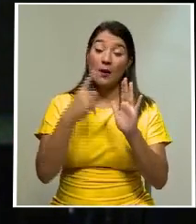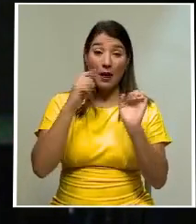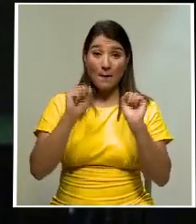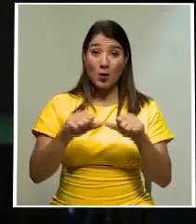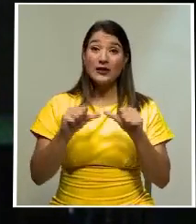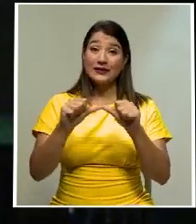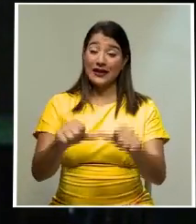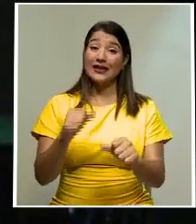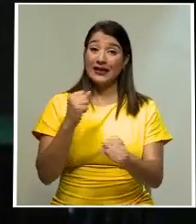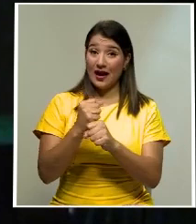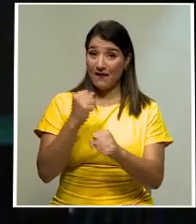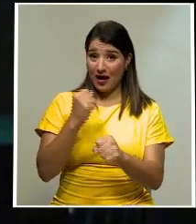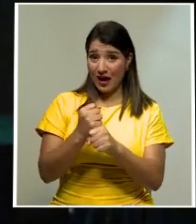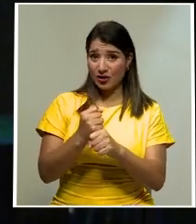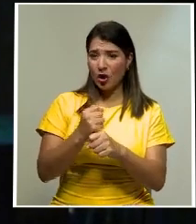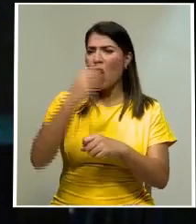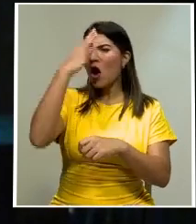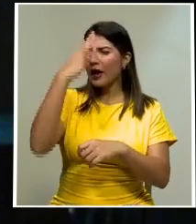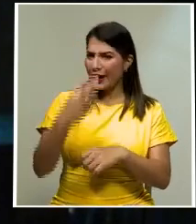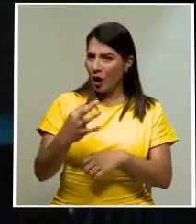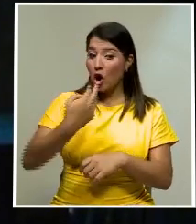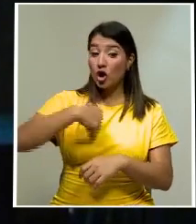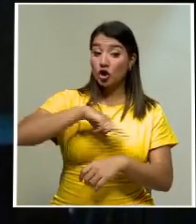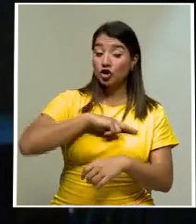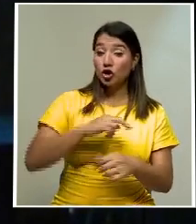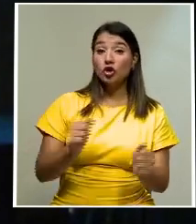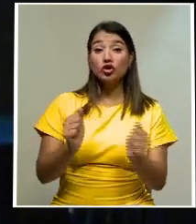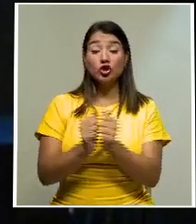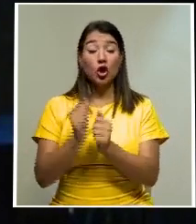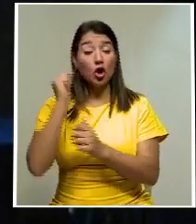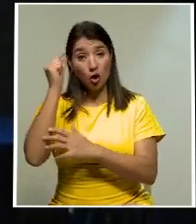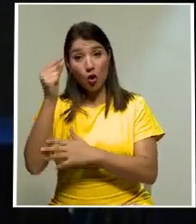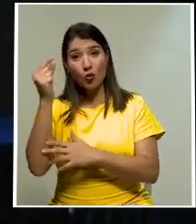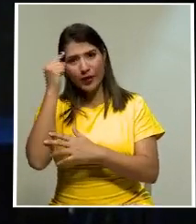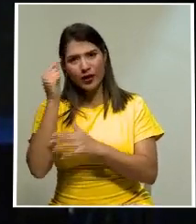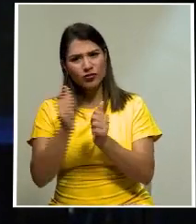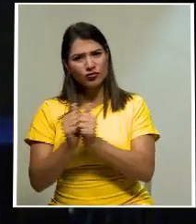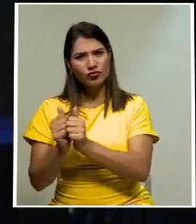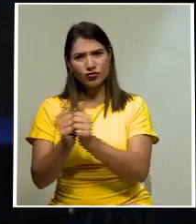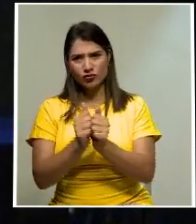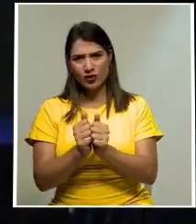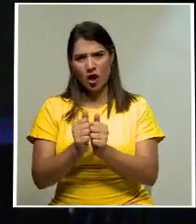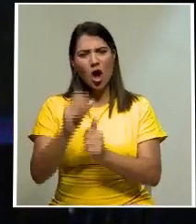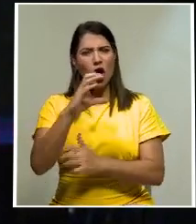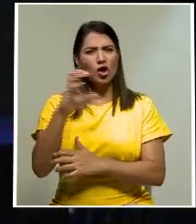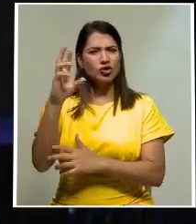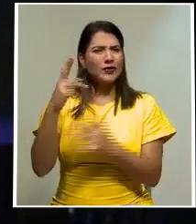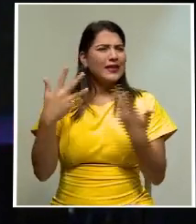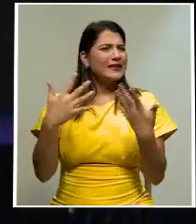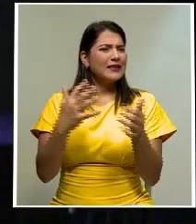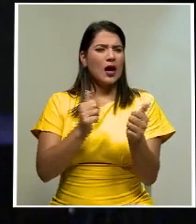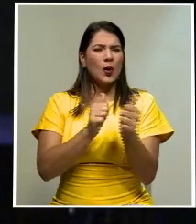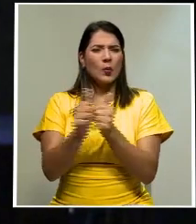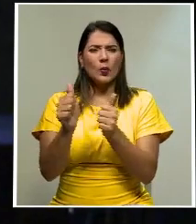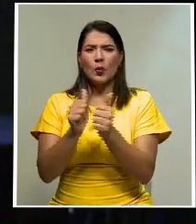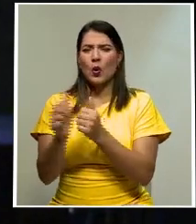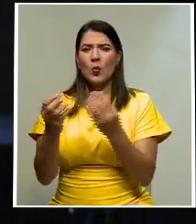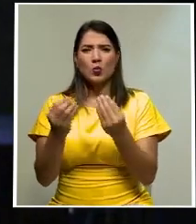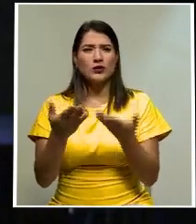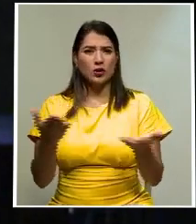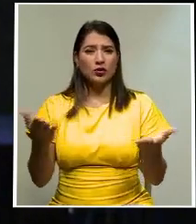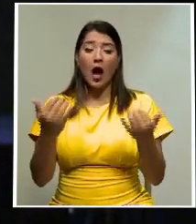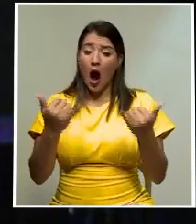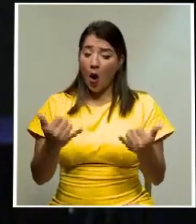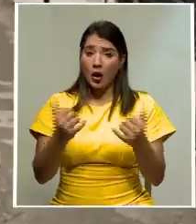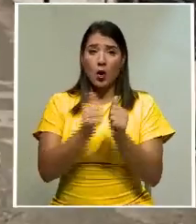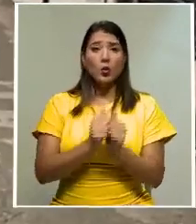trabajando. Creo que es en conjunto con el gobierno. Este es un país, hemos salido de muchas juntos y creo que juntos lo podemos